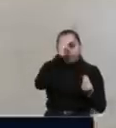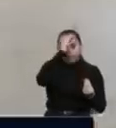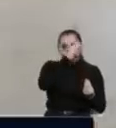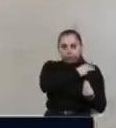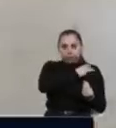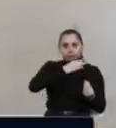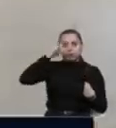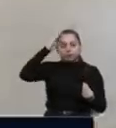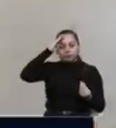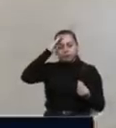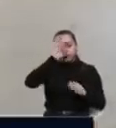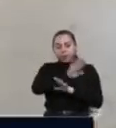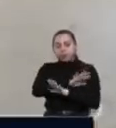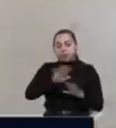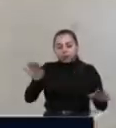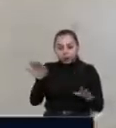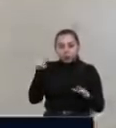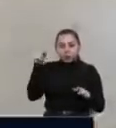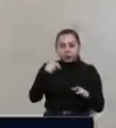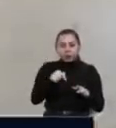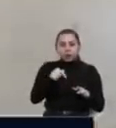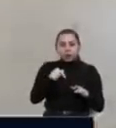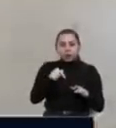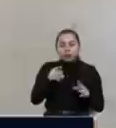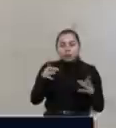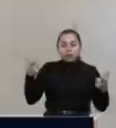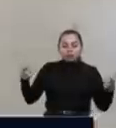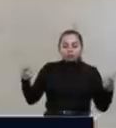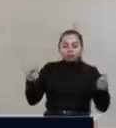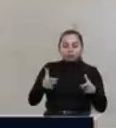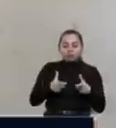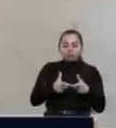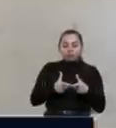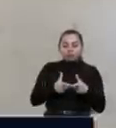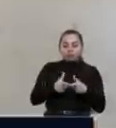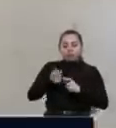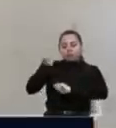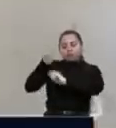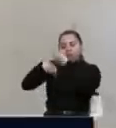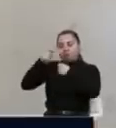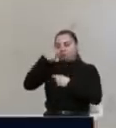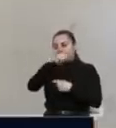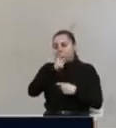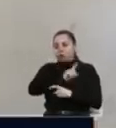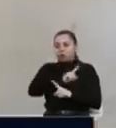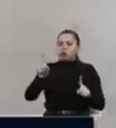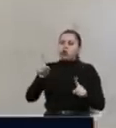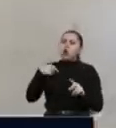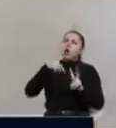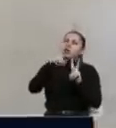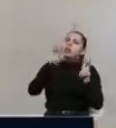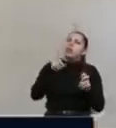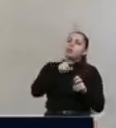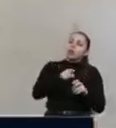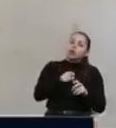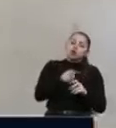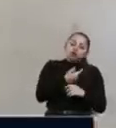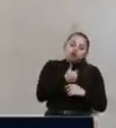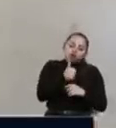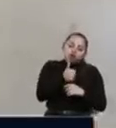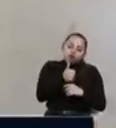para reprimir el narcotráfico, pero no el expendedor de los 10